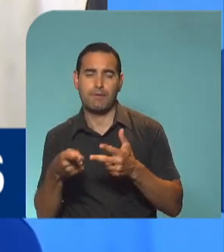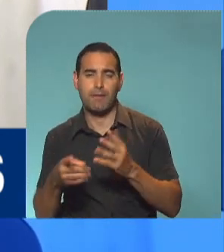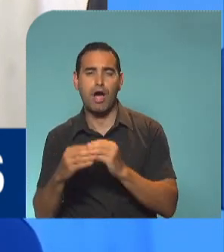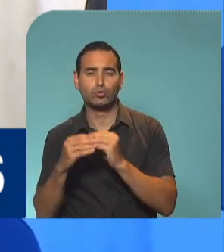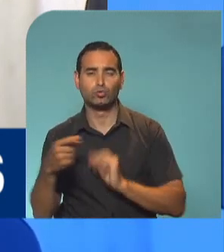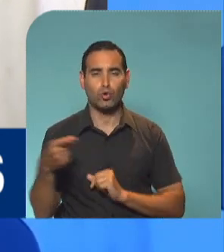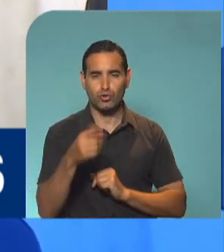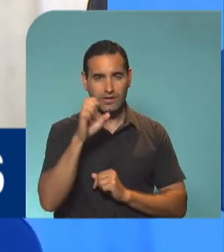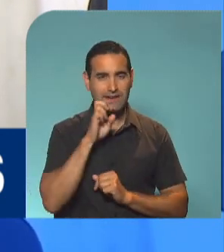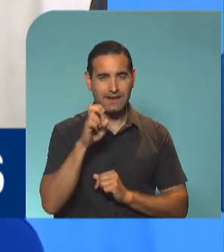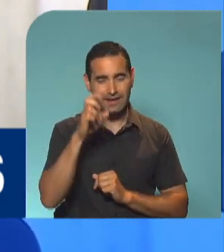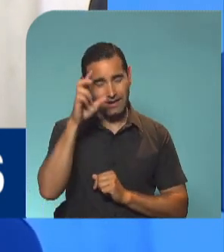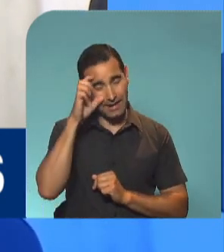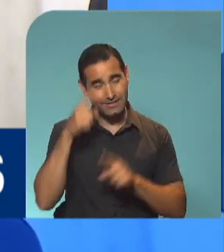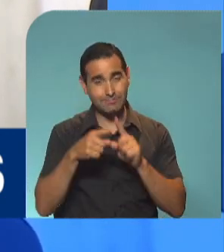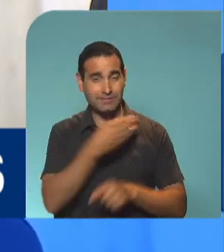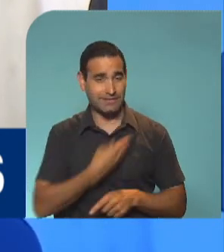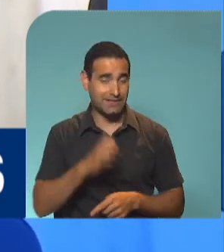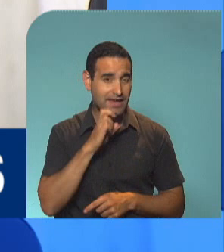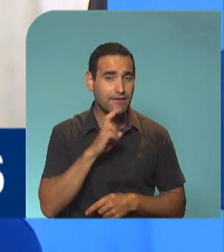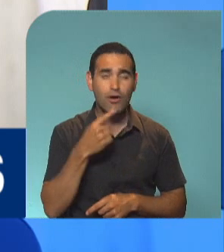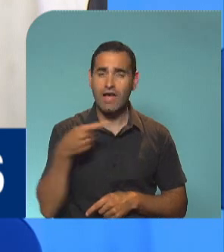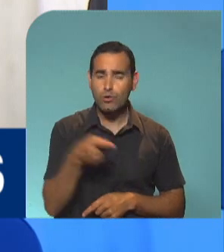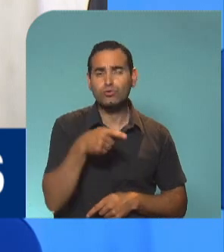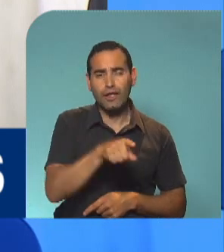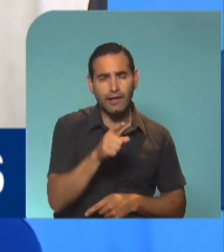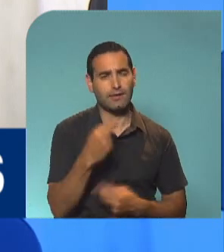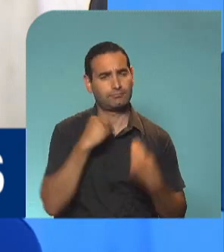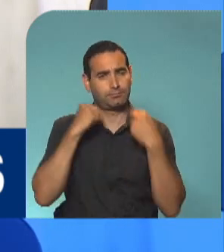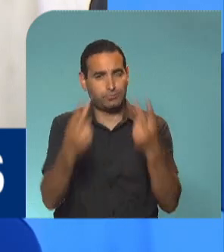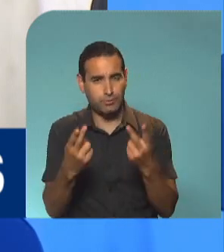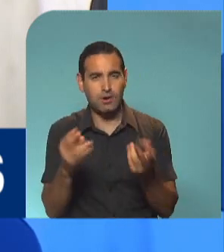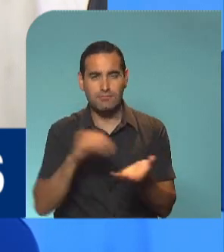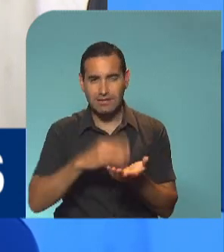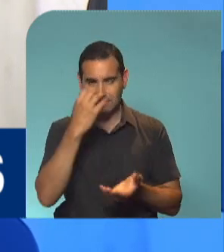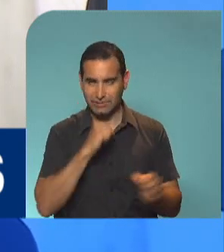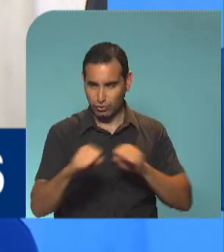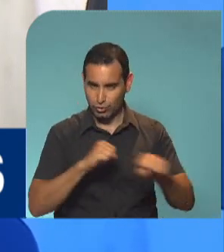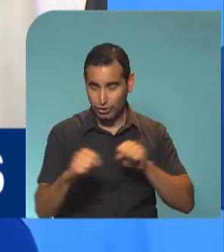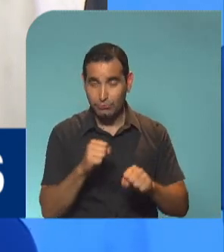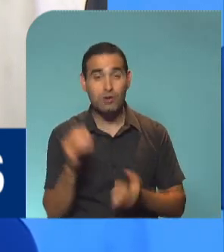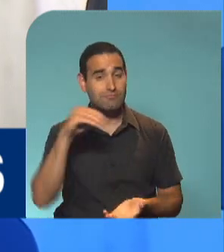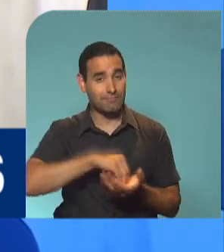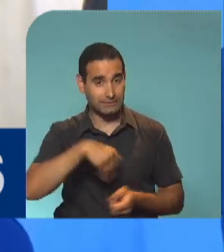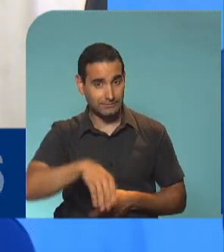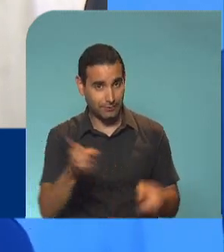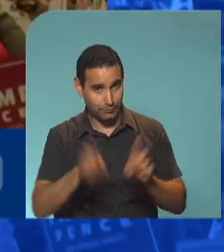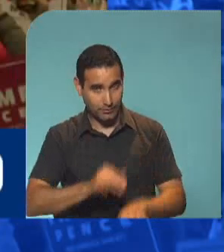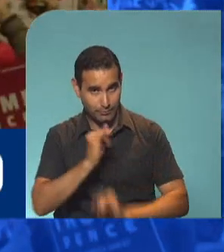contra el expresidente, al que acusa de haber instigado actos de sedición y terrorismo. Y también cuando